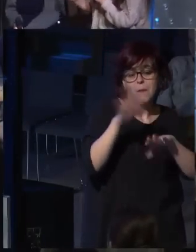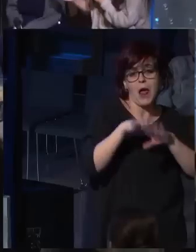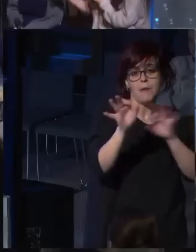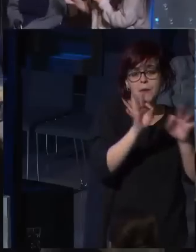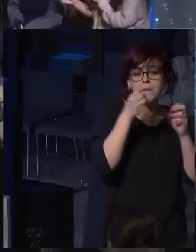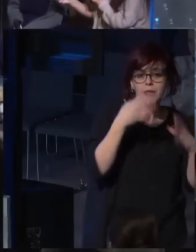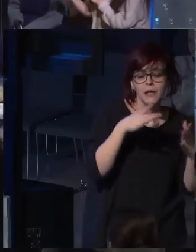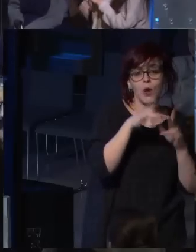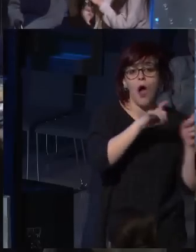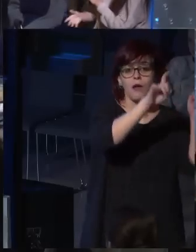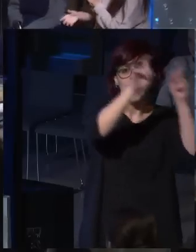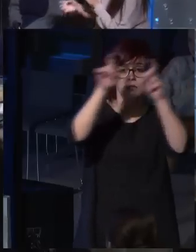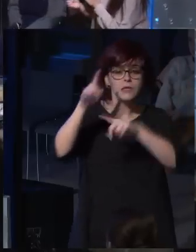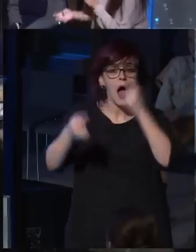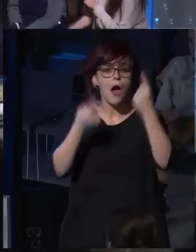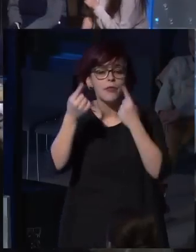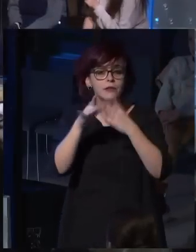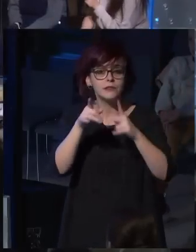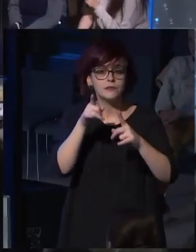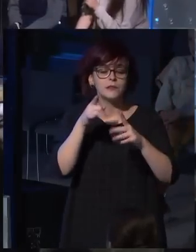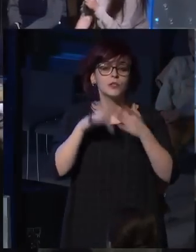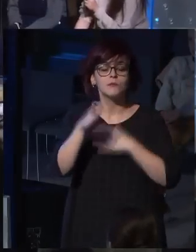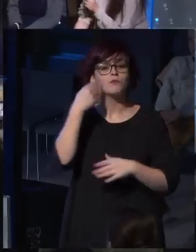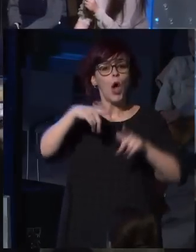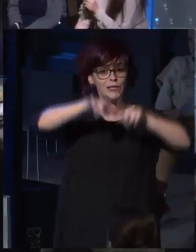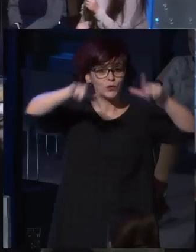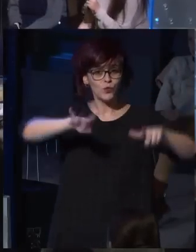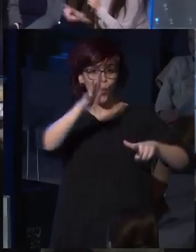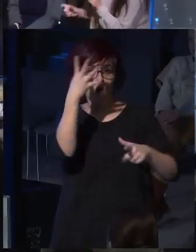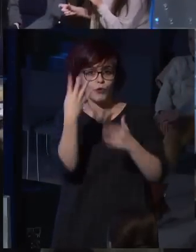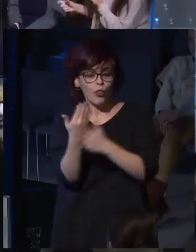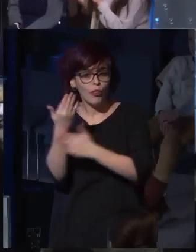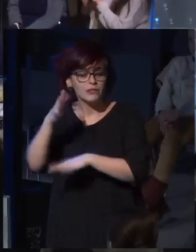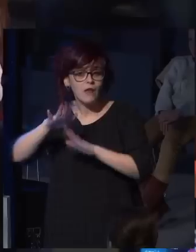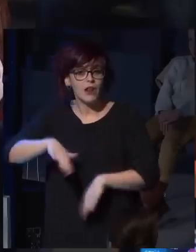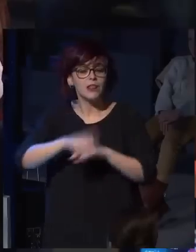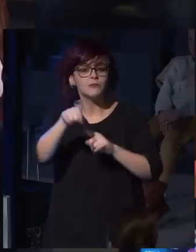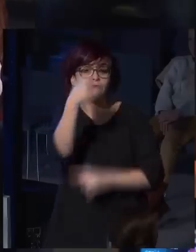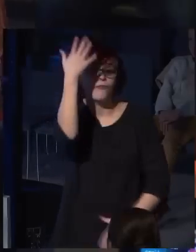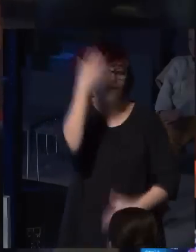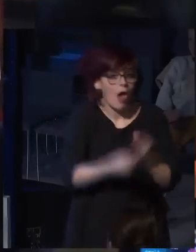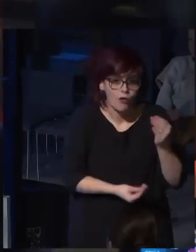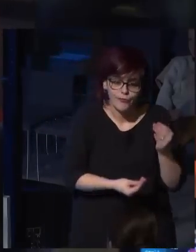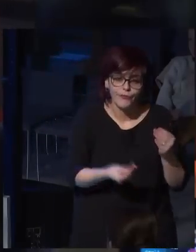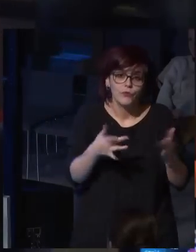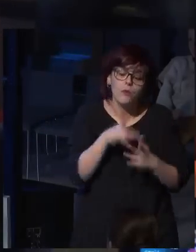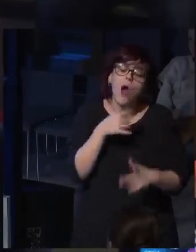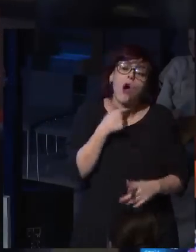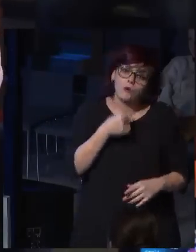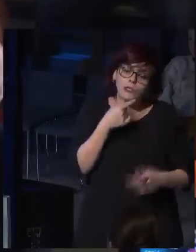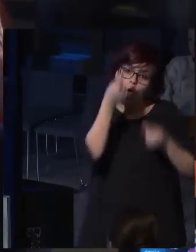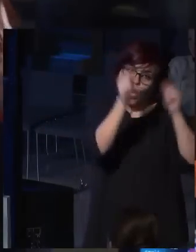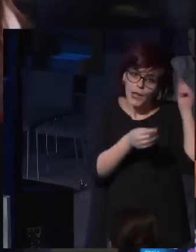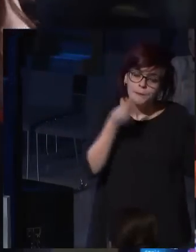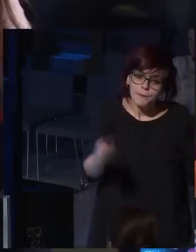pues eso, por giras y tal, no podíamos volver más de 4 días al estudio en todo el verano, se quedaron esos errores que nos hubiese gustado corregir.